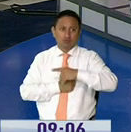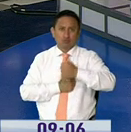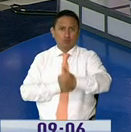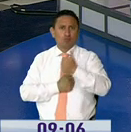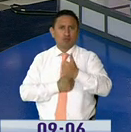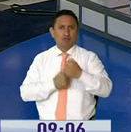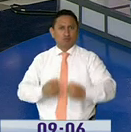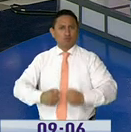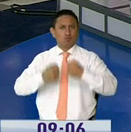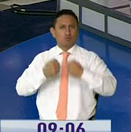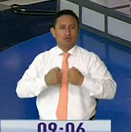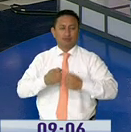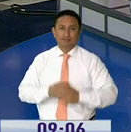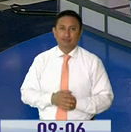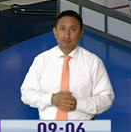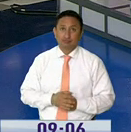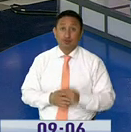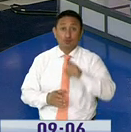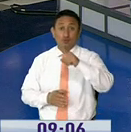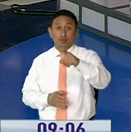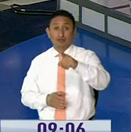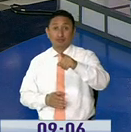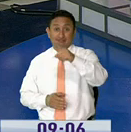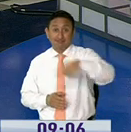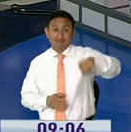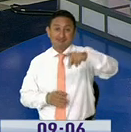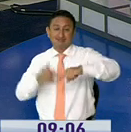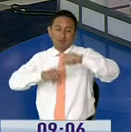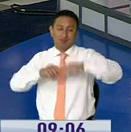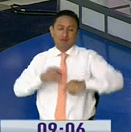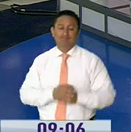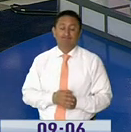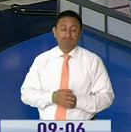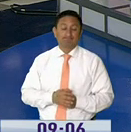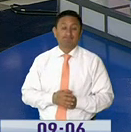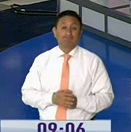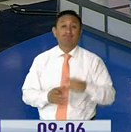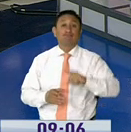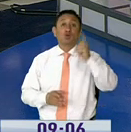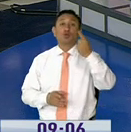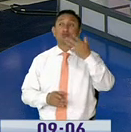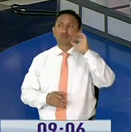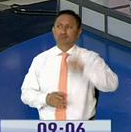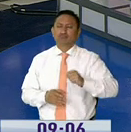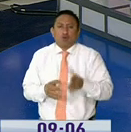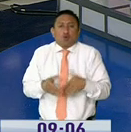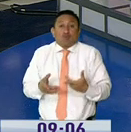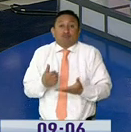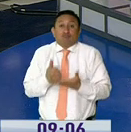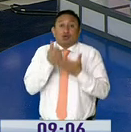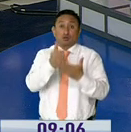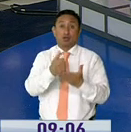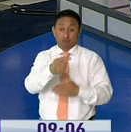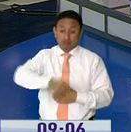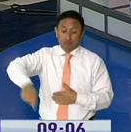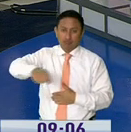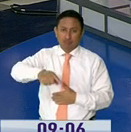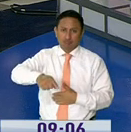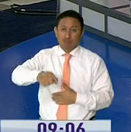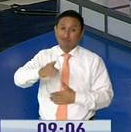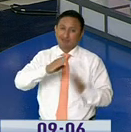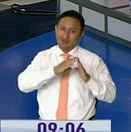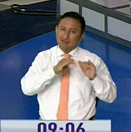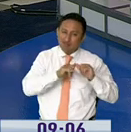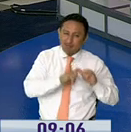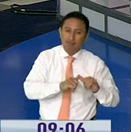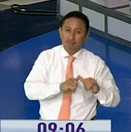con todo el corazón, por ustedes, amigos televidentes. Así que la única manera también de ayudarlos a ellos es cómo, quedándose en